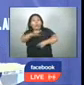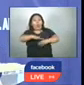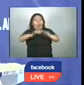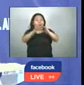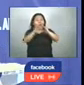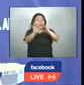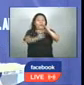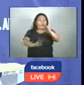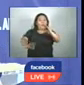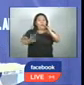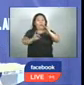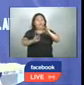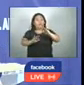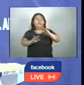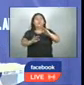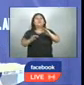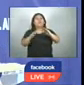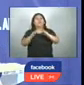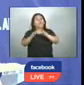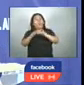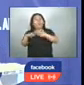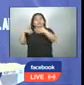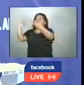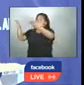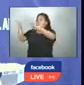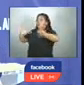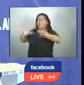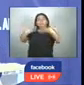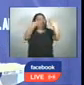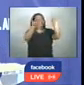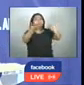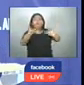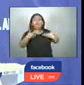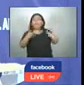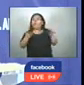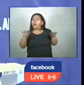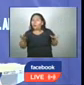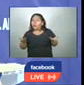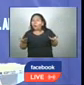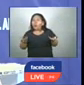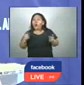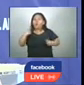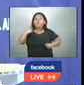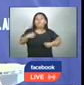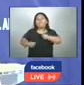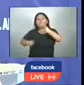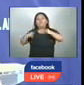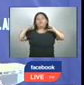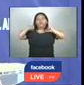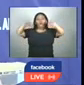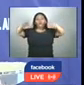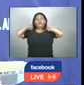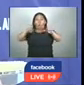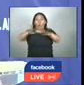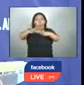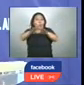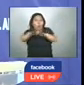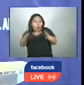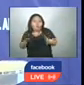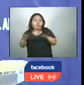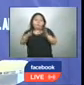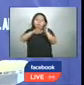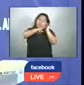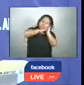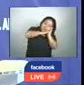recuperación, también los donativos que nos hacen, como aparatos de gimnasio, juegos de mesa, colchones,